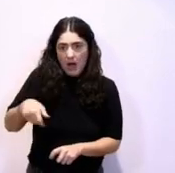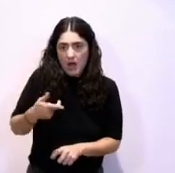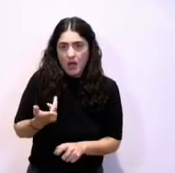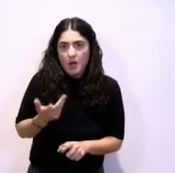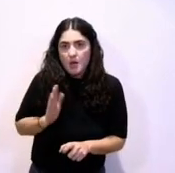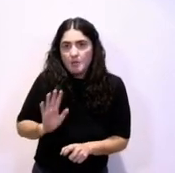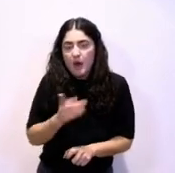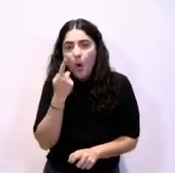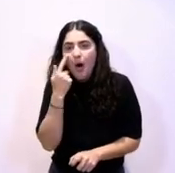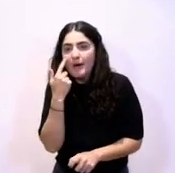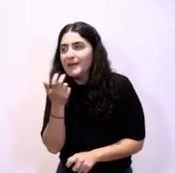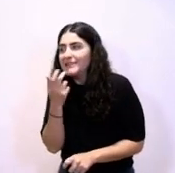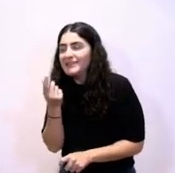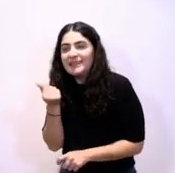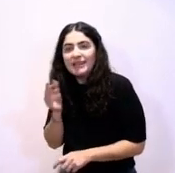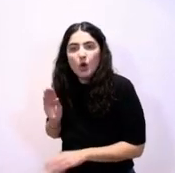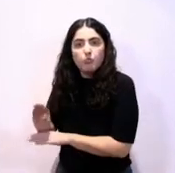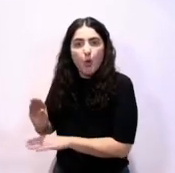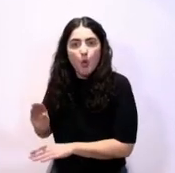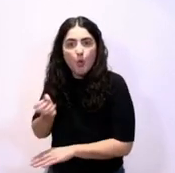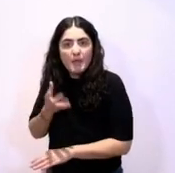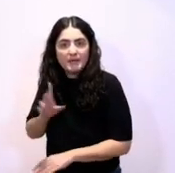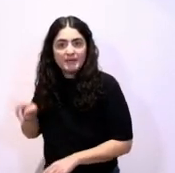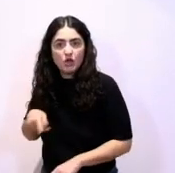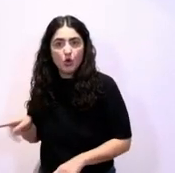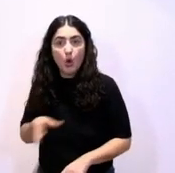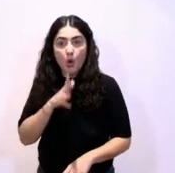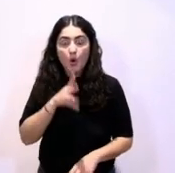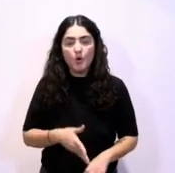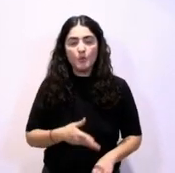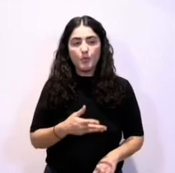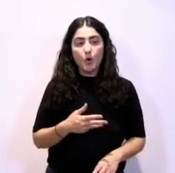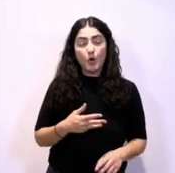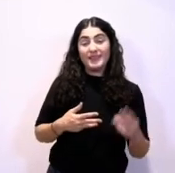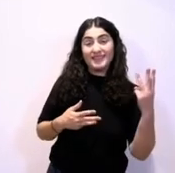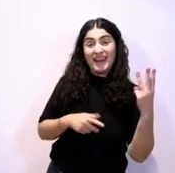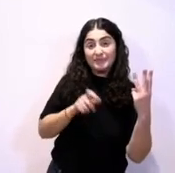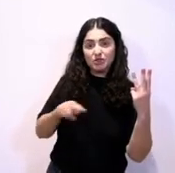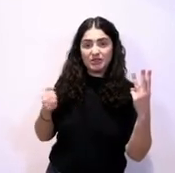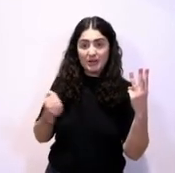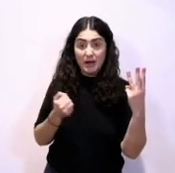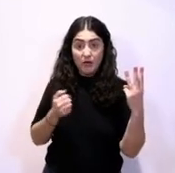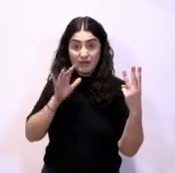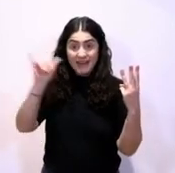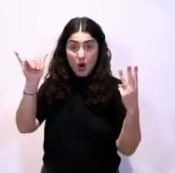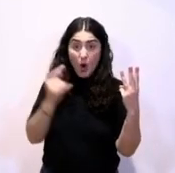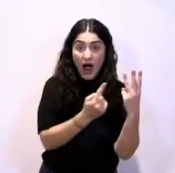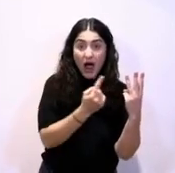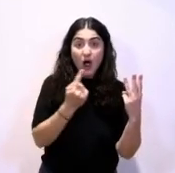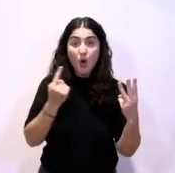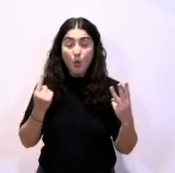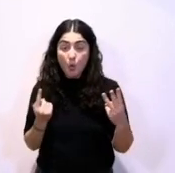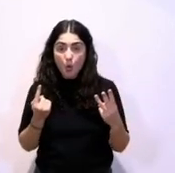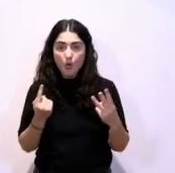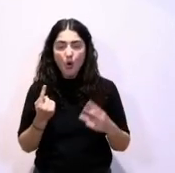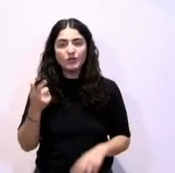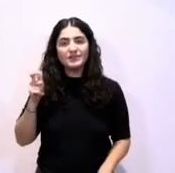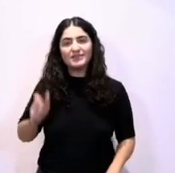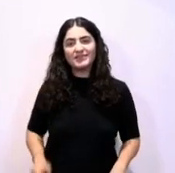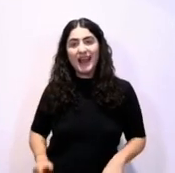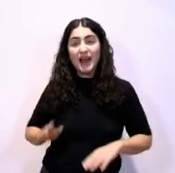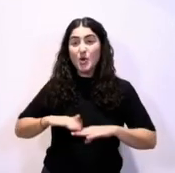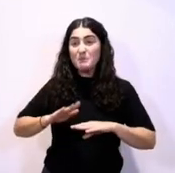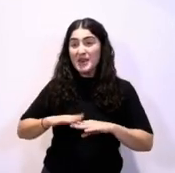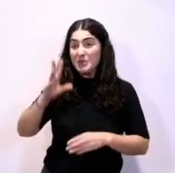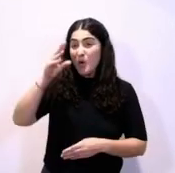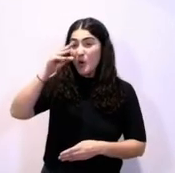que no le llegan. Porque 1 de cada 3 trabajadores riojanos gana menos del salario mínimo interprofesional. Señora